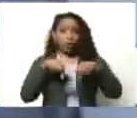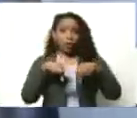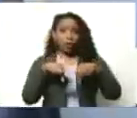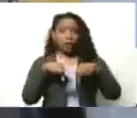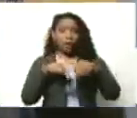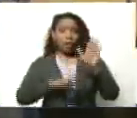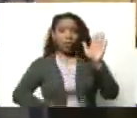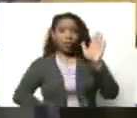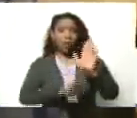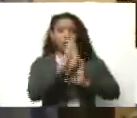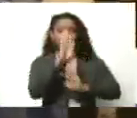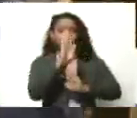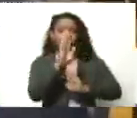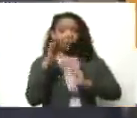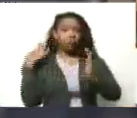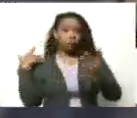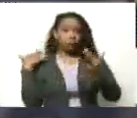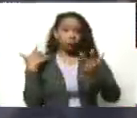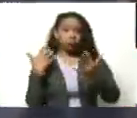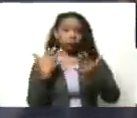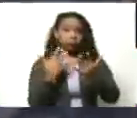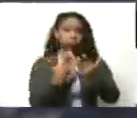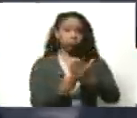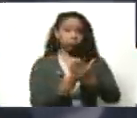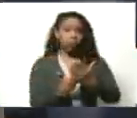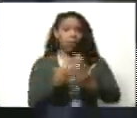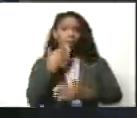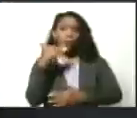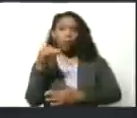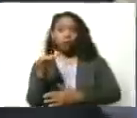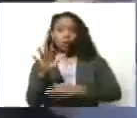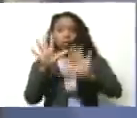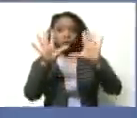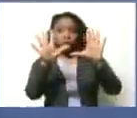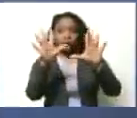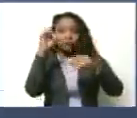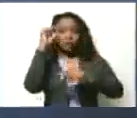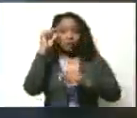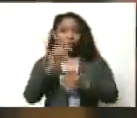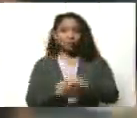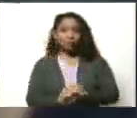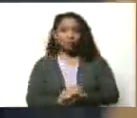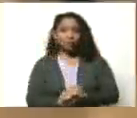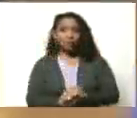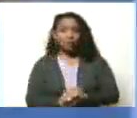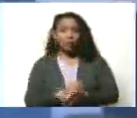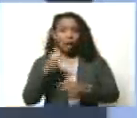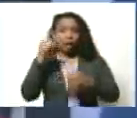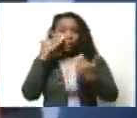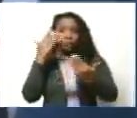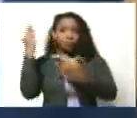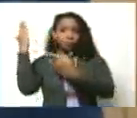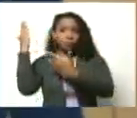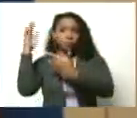estar desarrollando en el transcurso de los próximos 10 días. Con estas imágenes